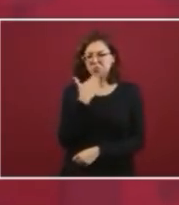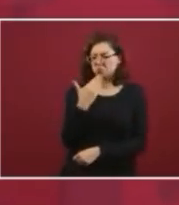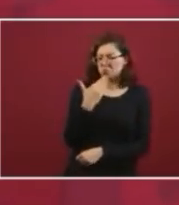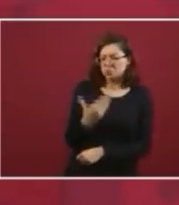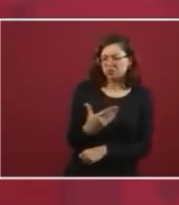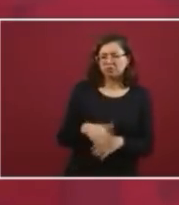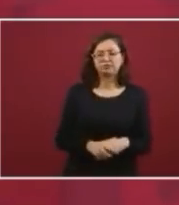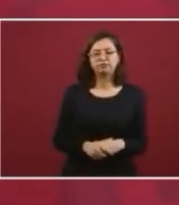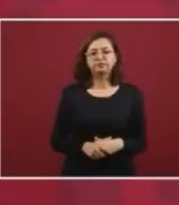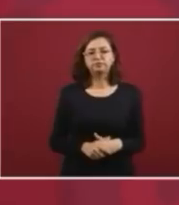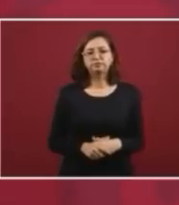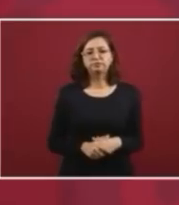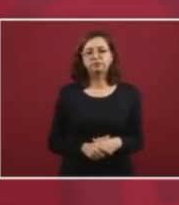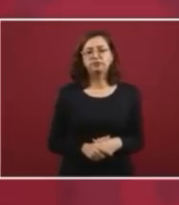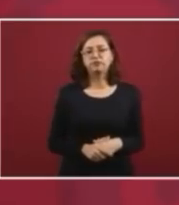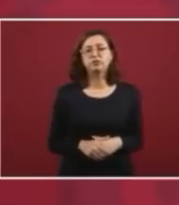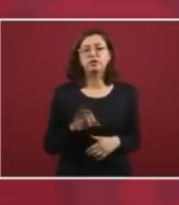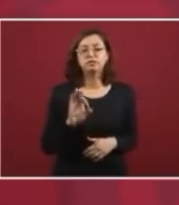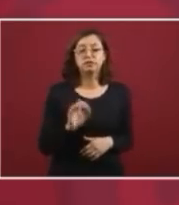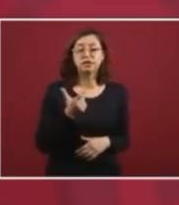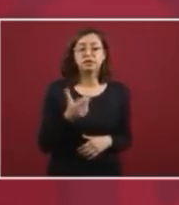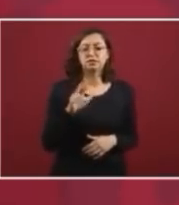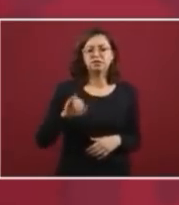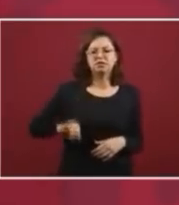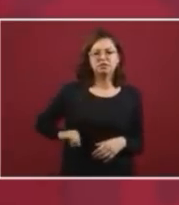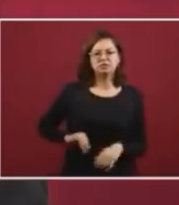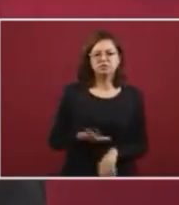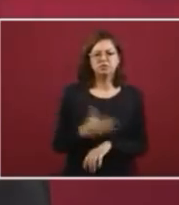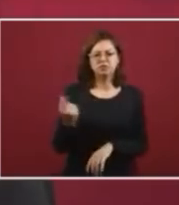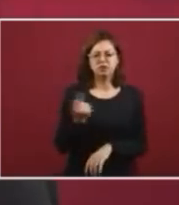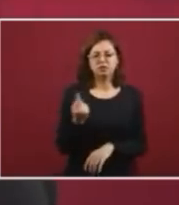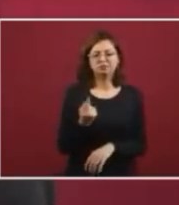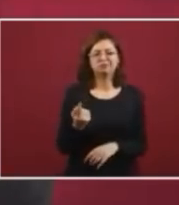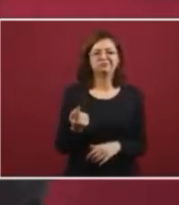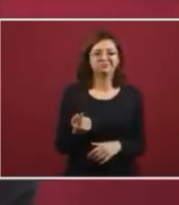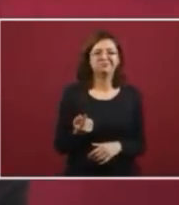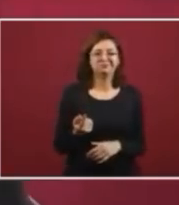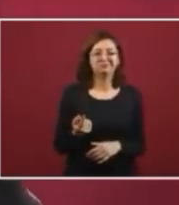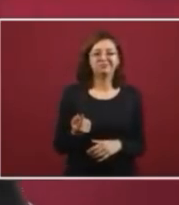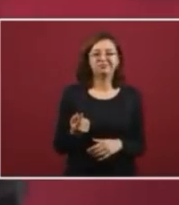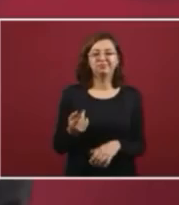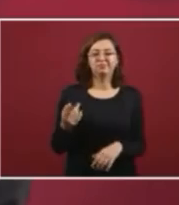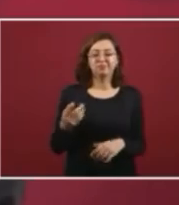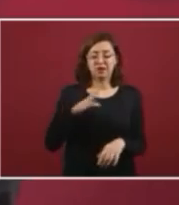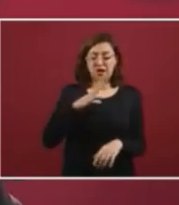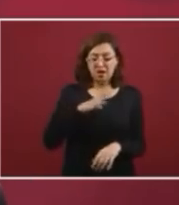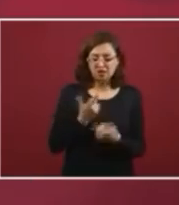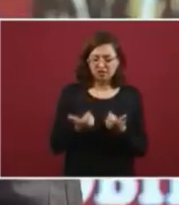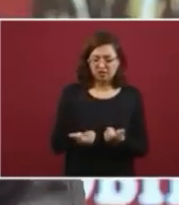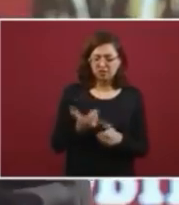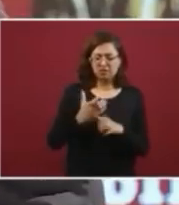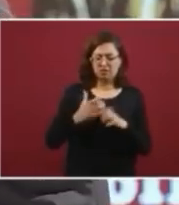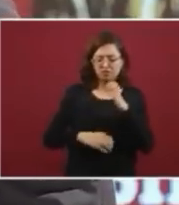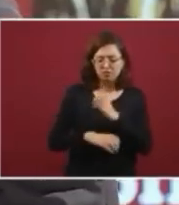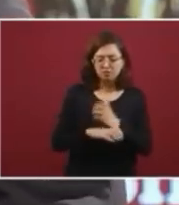Ahora, ¿por qué le interesa también a la Fiscalía General de la República? Bueno, porque aquí están involucrados recursos, personas,